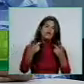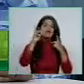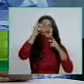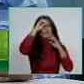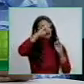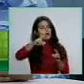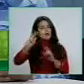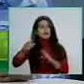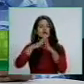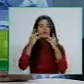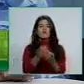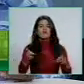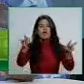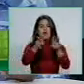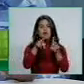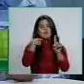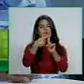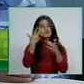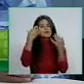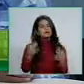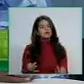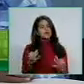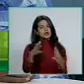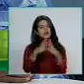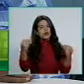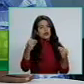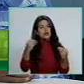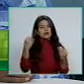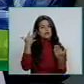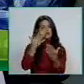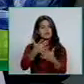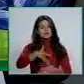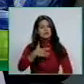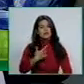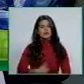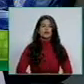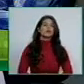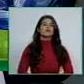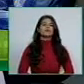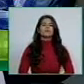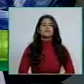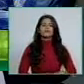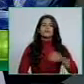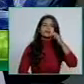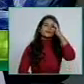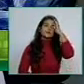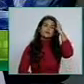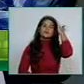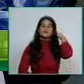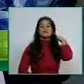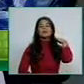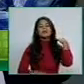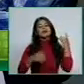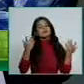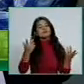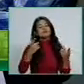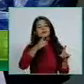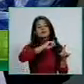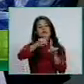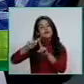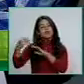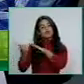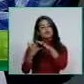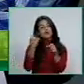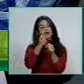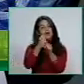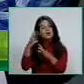valores espirituales y a resaltar la humanidad. Qué bueno, al ser humano como bueno. Tal. Es así, tal cual. Bueno, diferentes instituciones trabajando de la mano